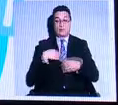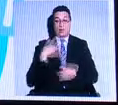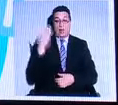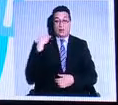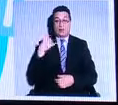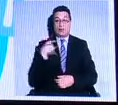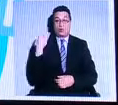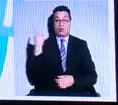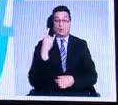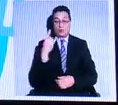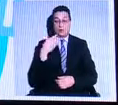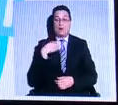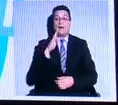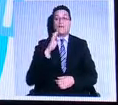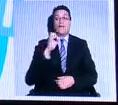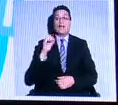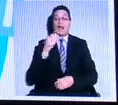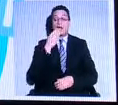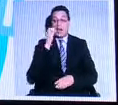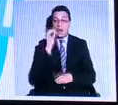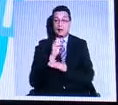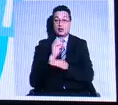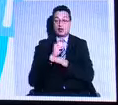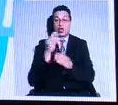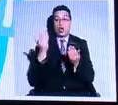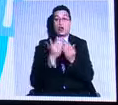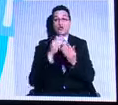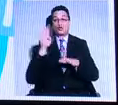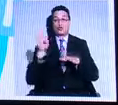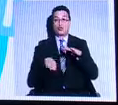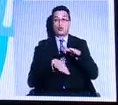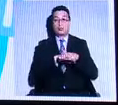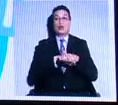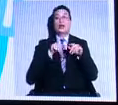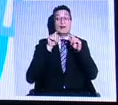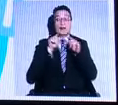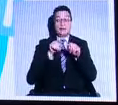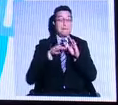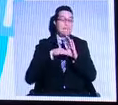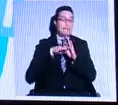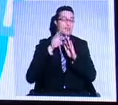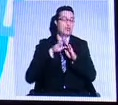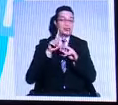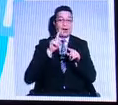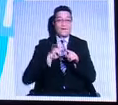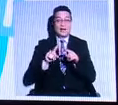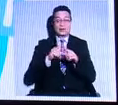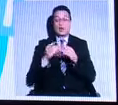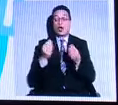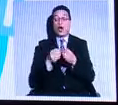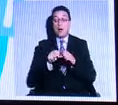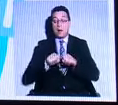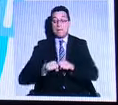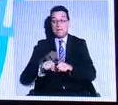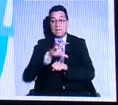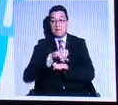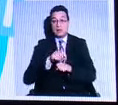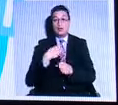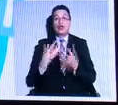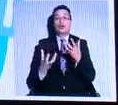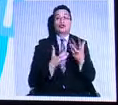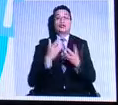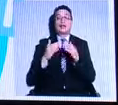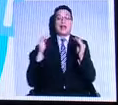universitaria, tuve la beca de alimentación para la educación superior, con la que la mayoría de las veces compraba mercadería en el supermercado para cocinar en la